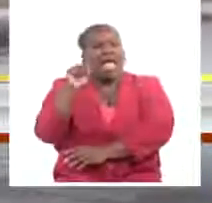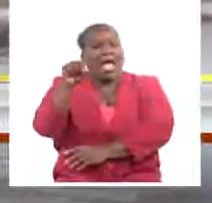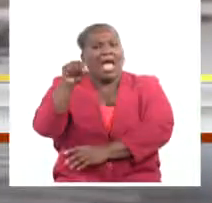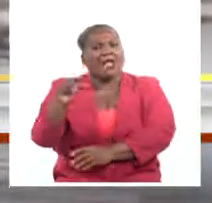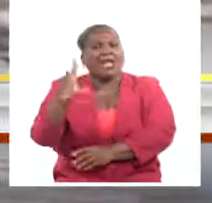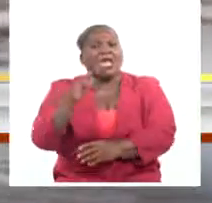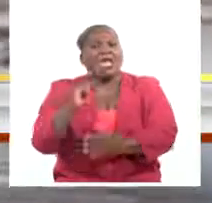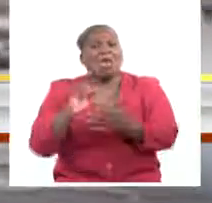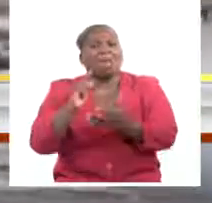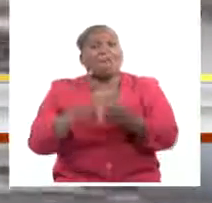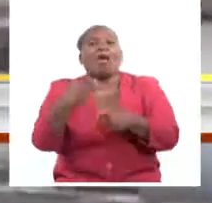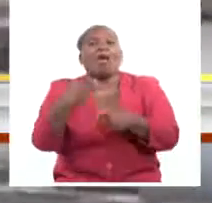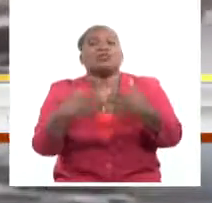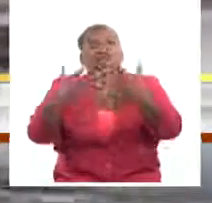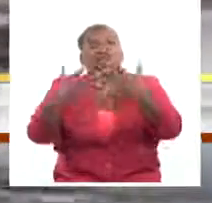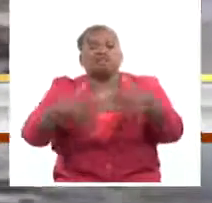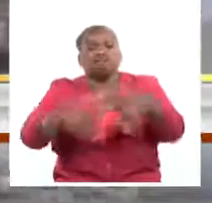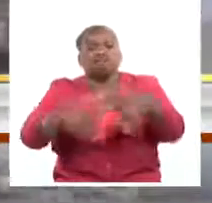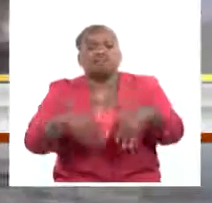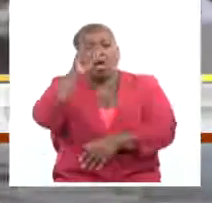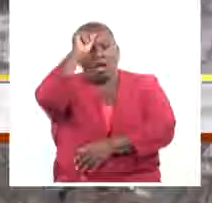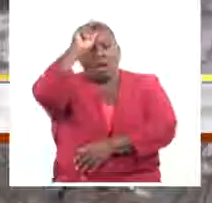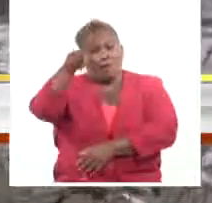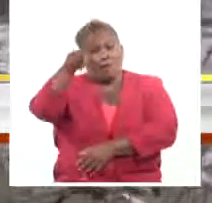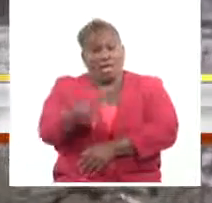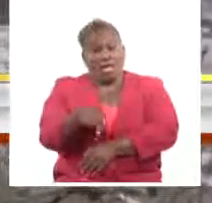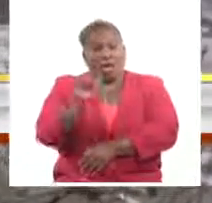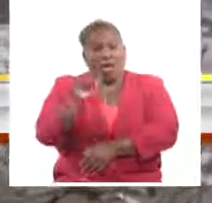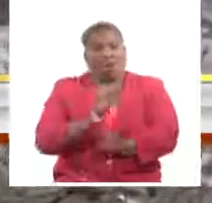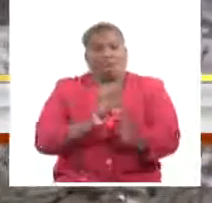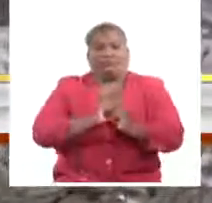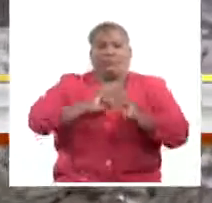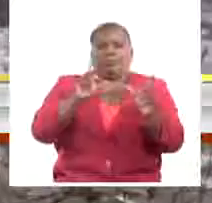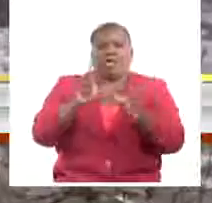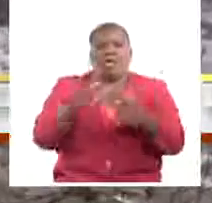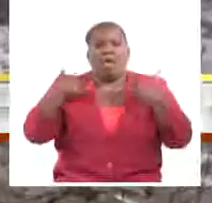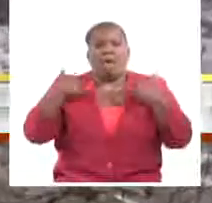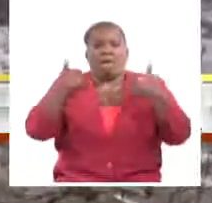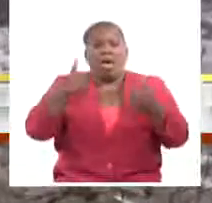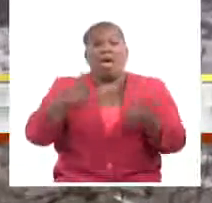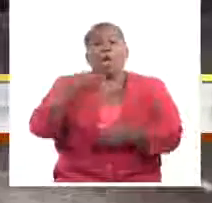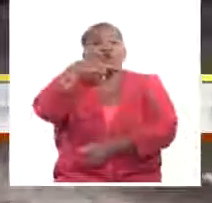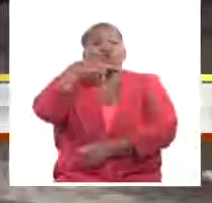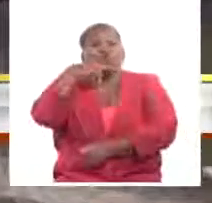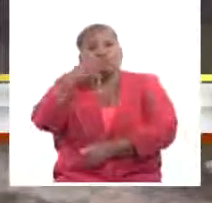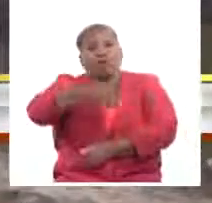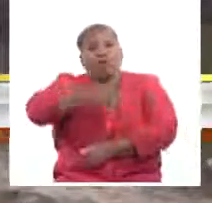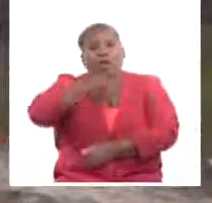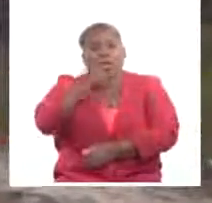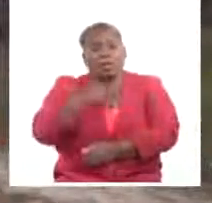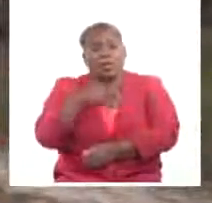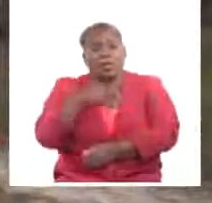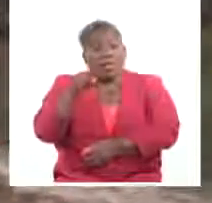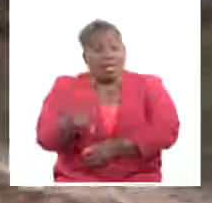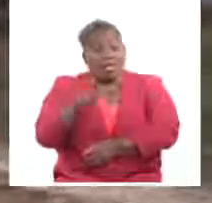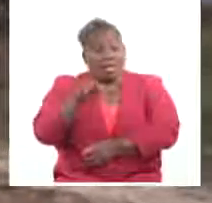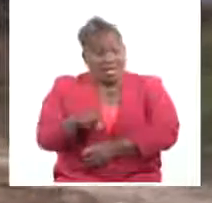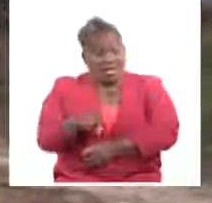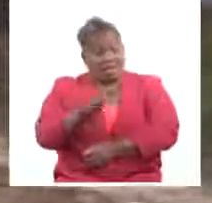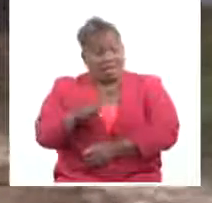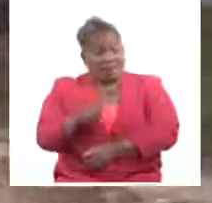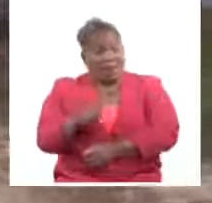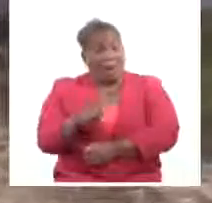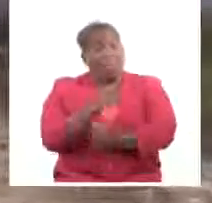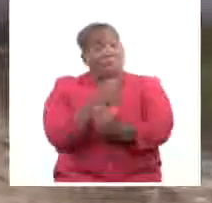de fabricación alemana. De inmediato se han generado reacciones. El embajador ruso en Alemania aseguró que este paso es